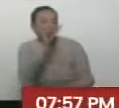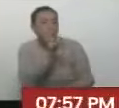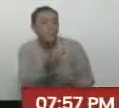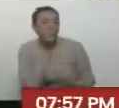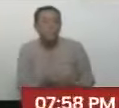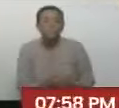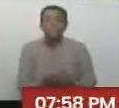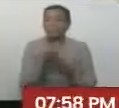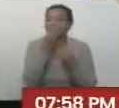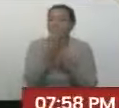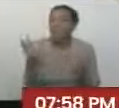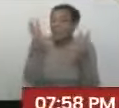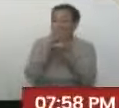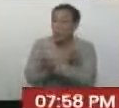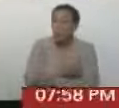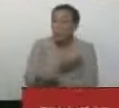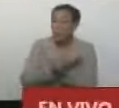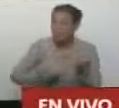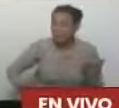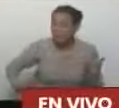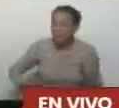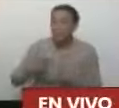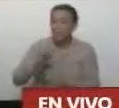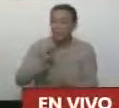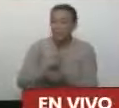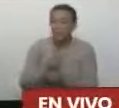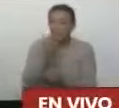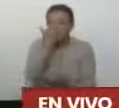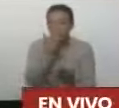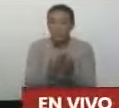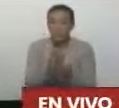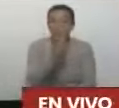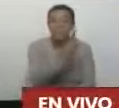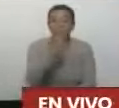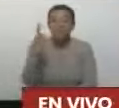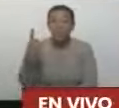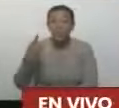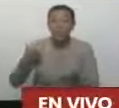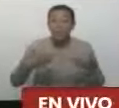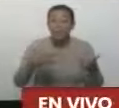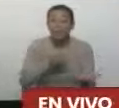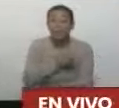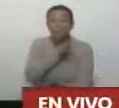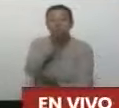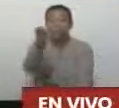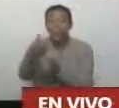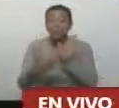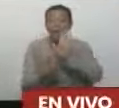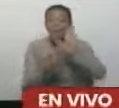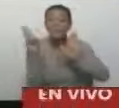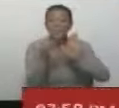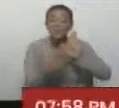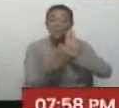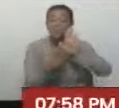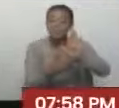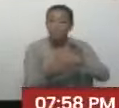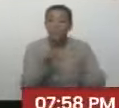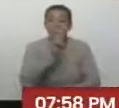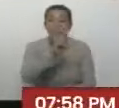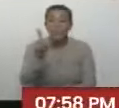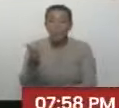Bueno, buenas noches, presidente. En primer lugar, está usted al frente de 21 héroes que fueron a Panamá a poner en alto el nombre del país. Son